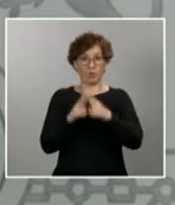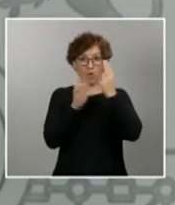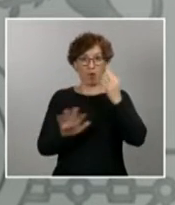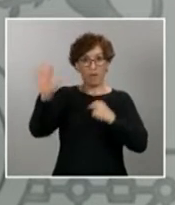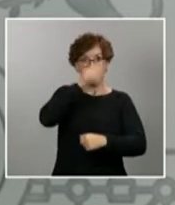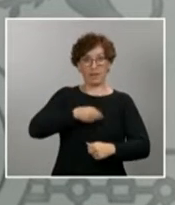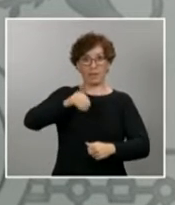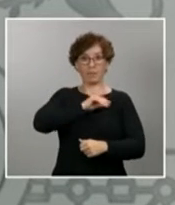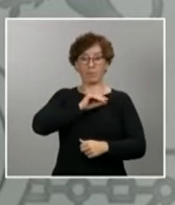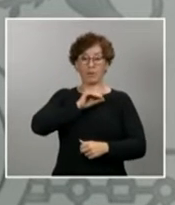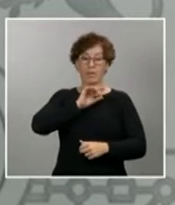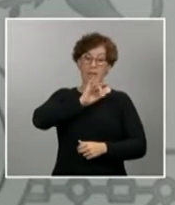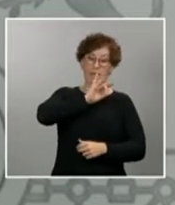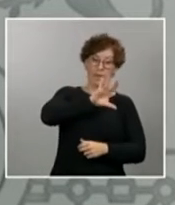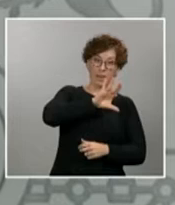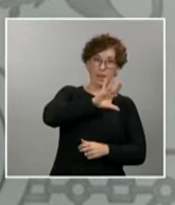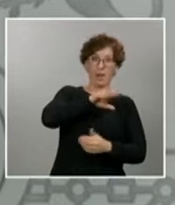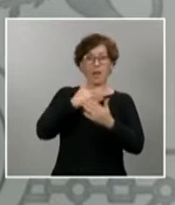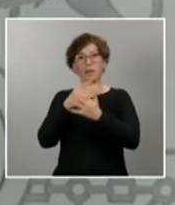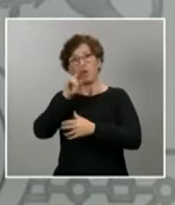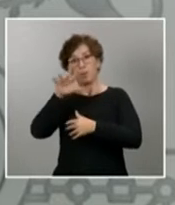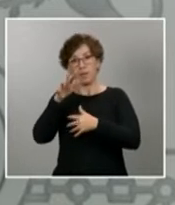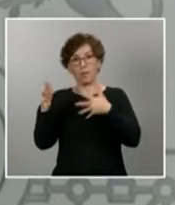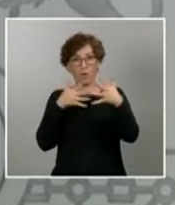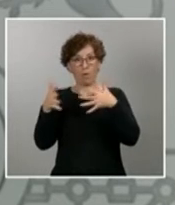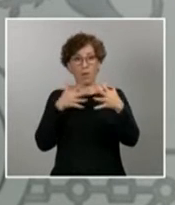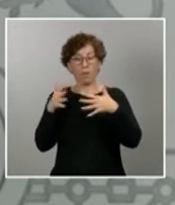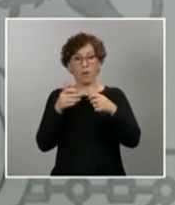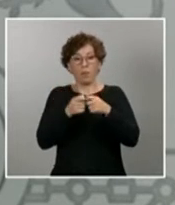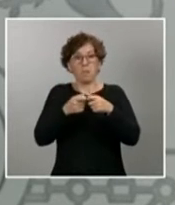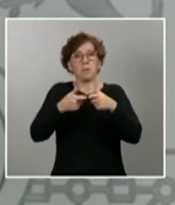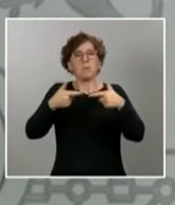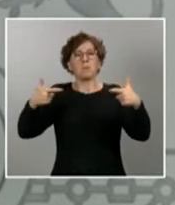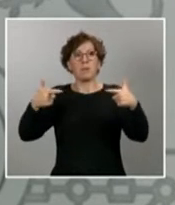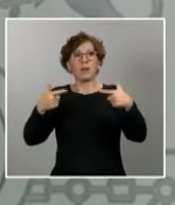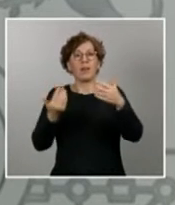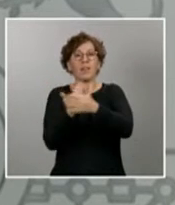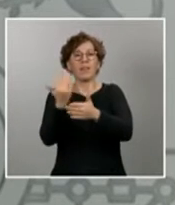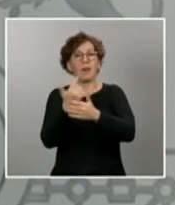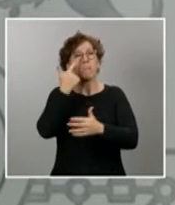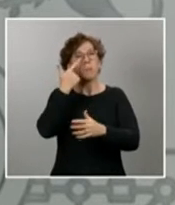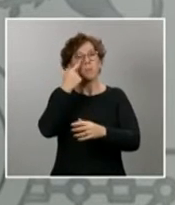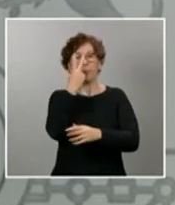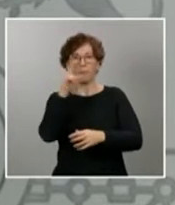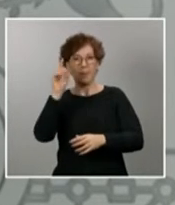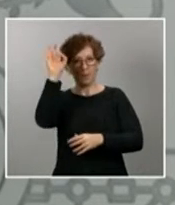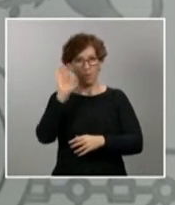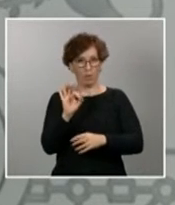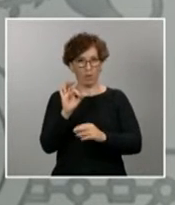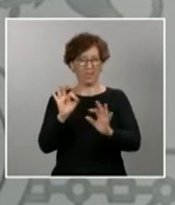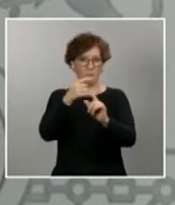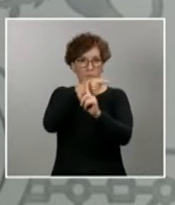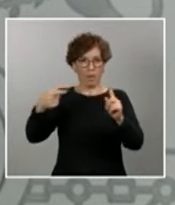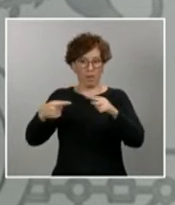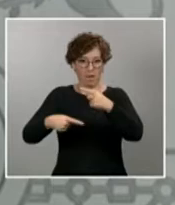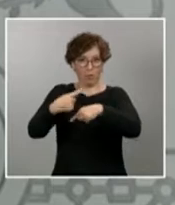15 al 25 de marzo, el incremento de casos medio era como de un 20% y desde ese día es